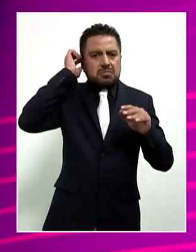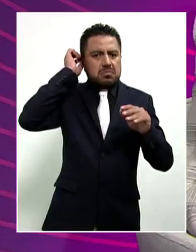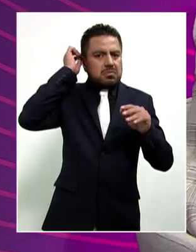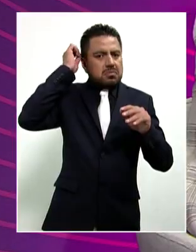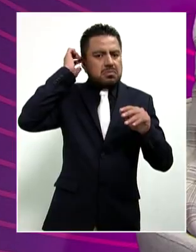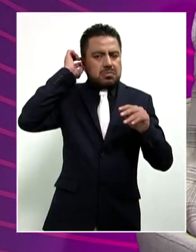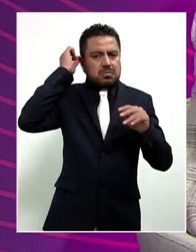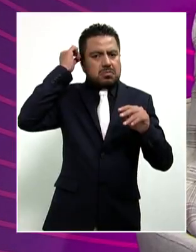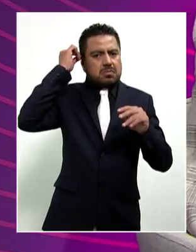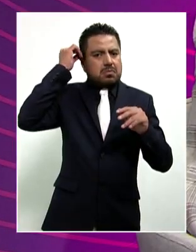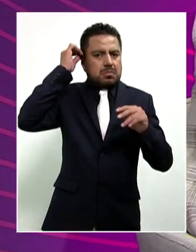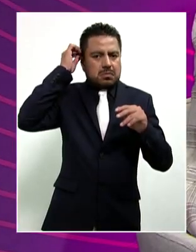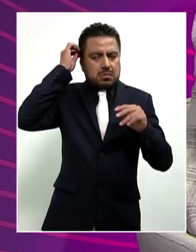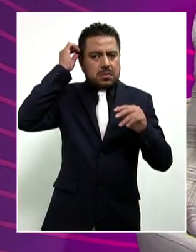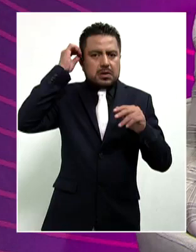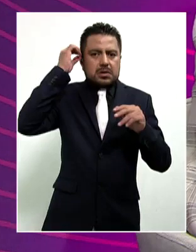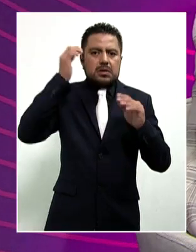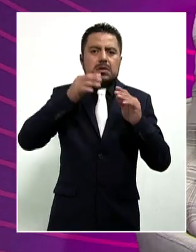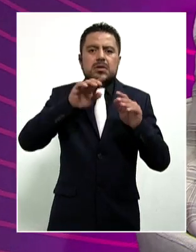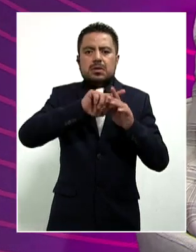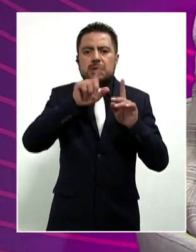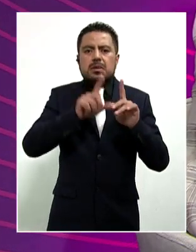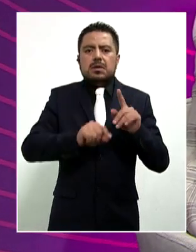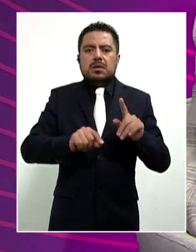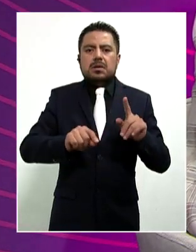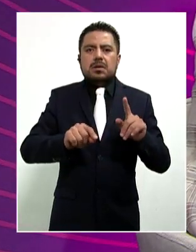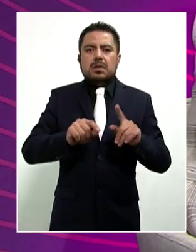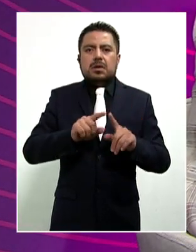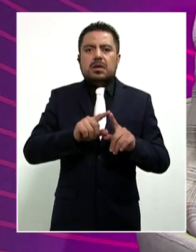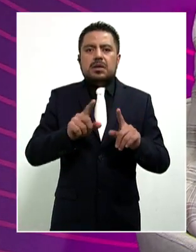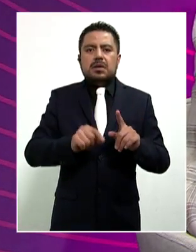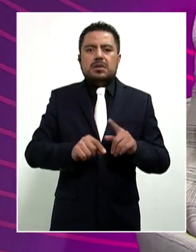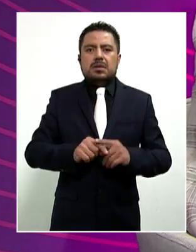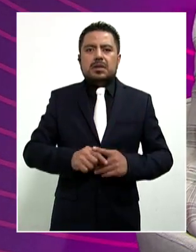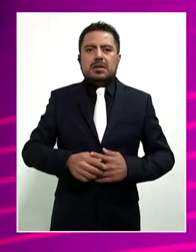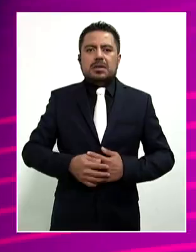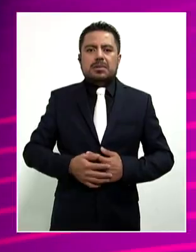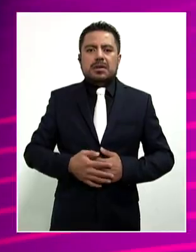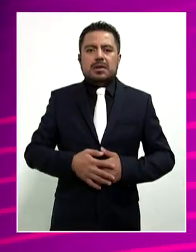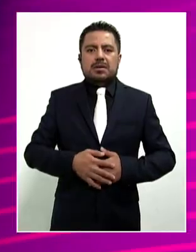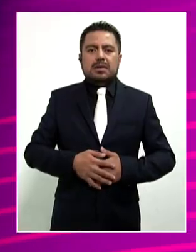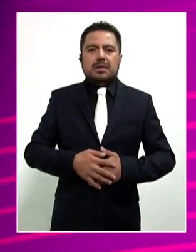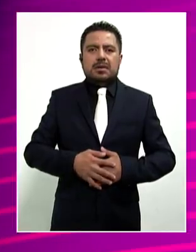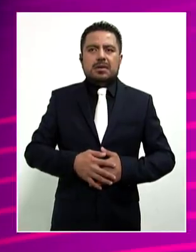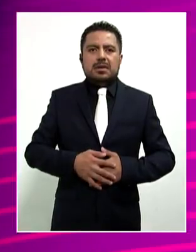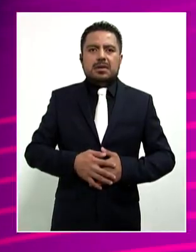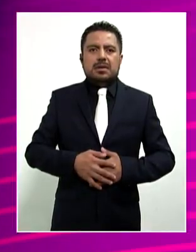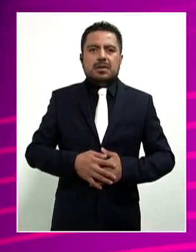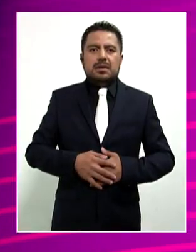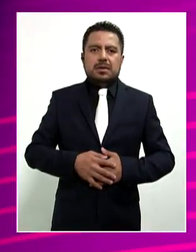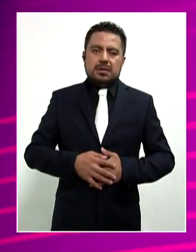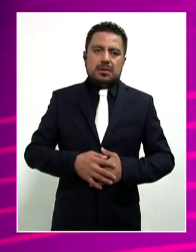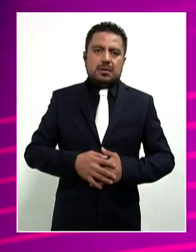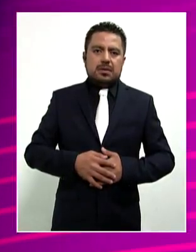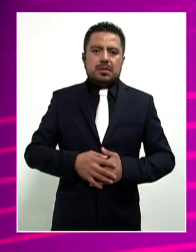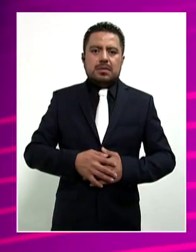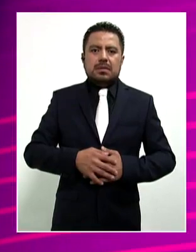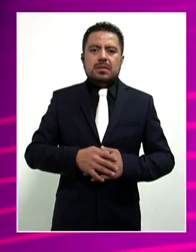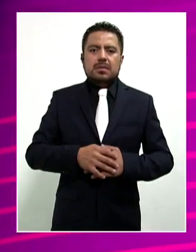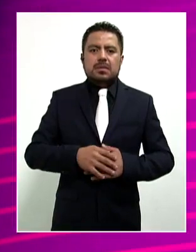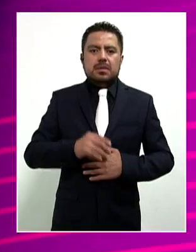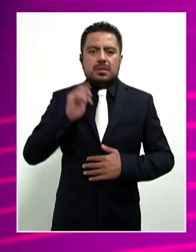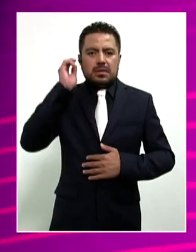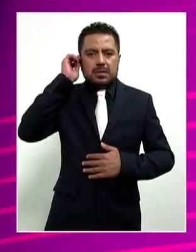interés nacional de México de mirar la migración y la llegada de refugiados en